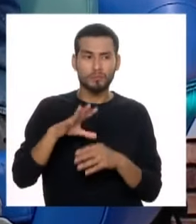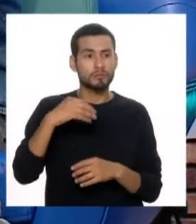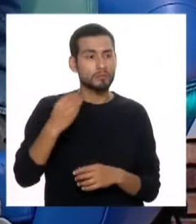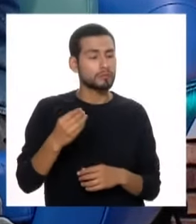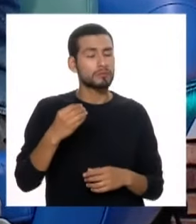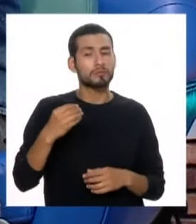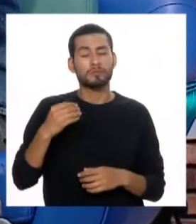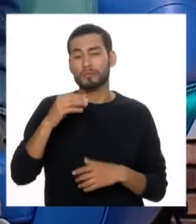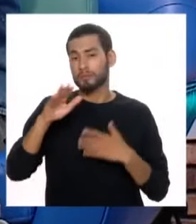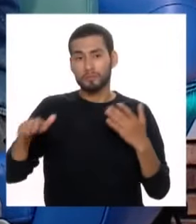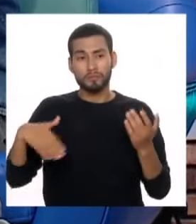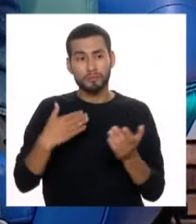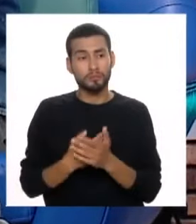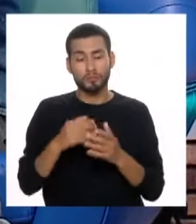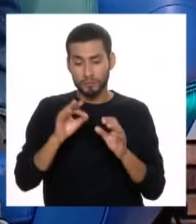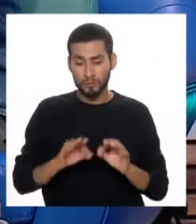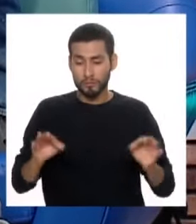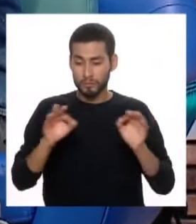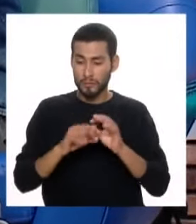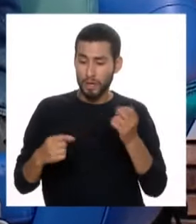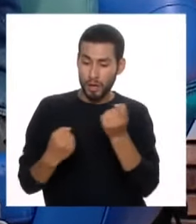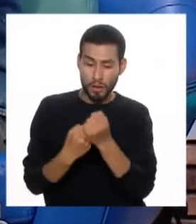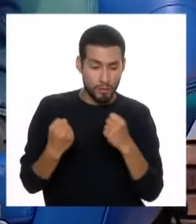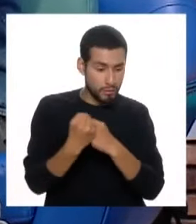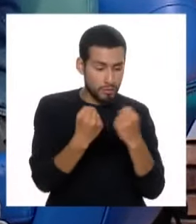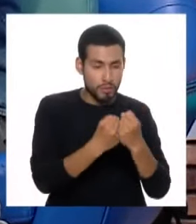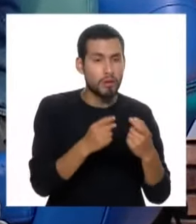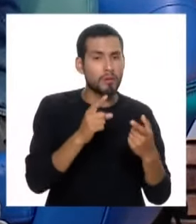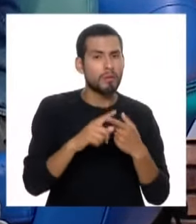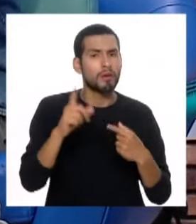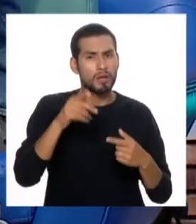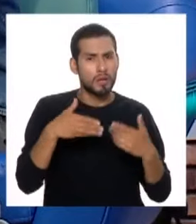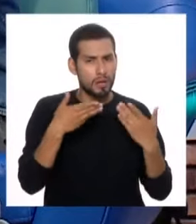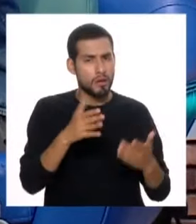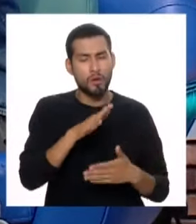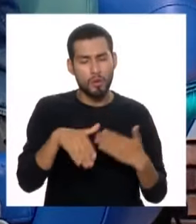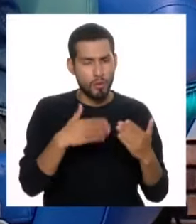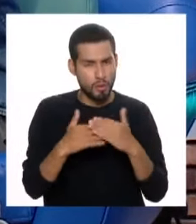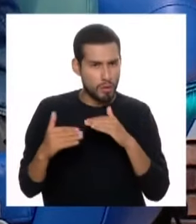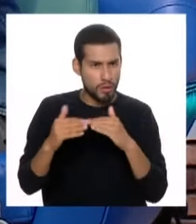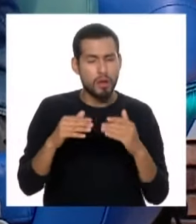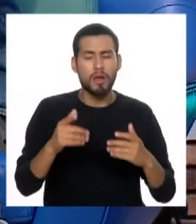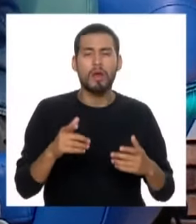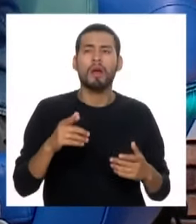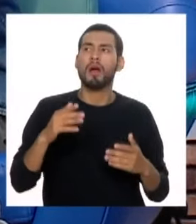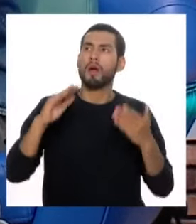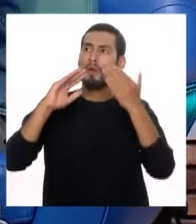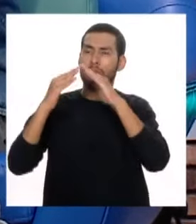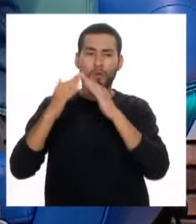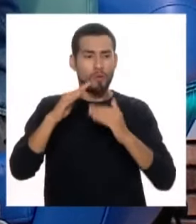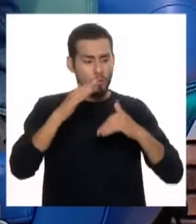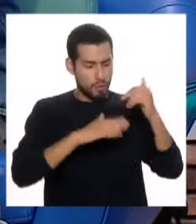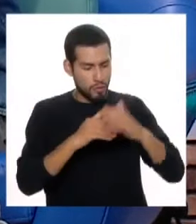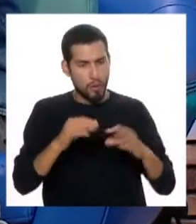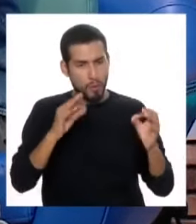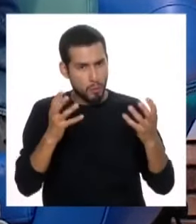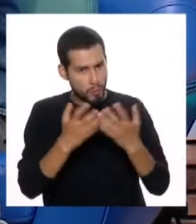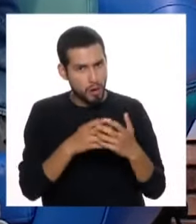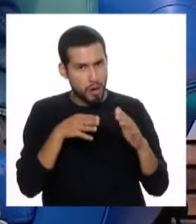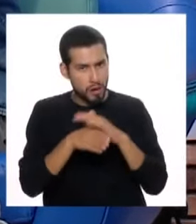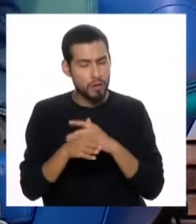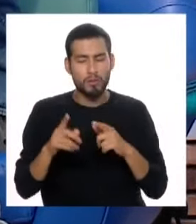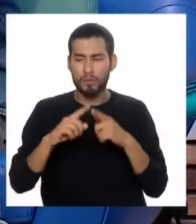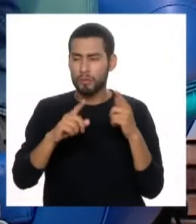aporte de todos es valioso, pero también tenemos que darles herramientas a todos, ¿no? Que la ciudad esté acondicionada y también cada una